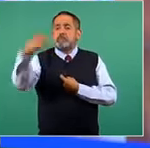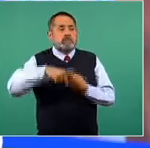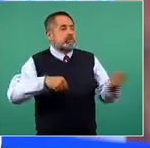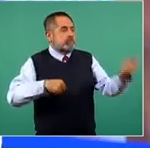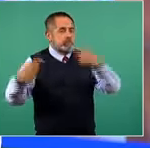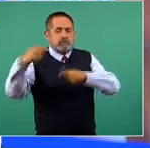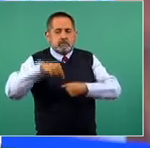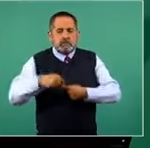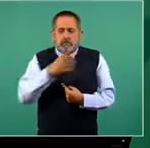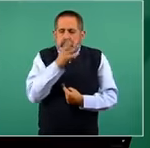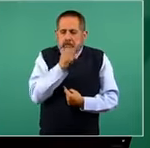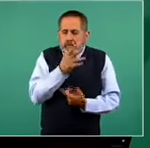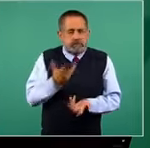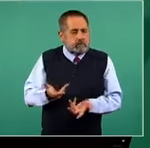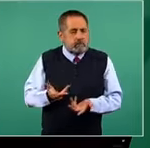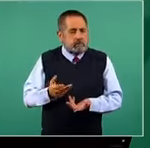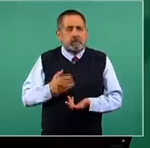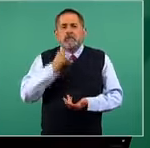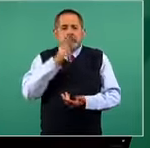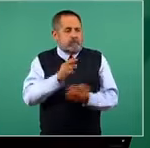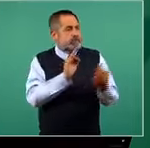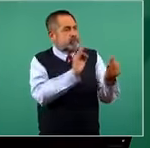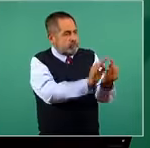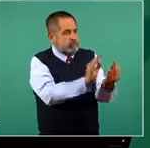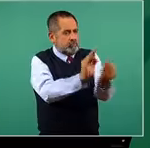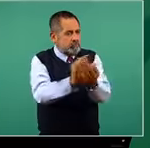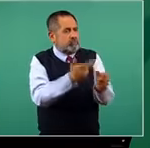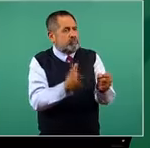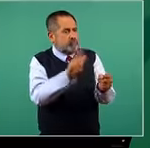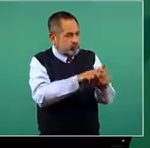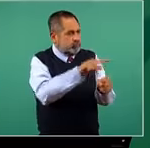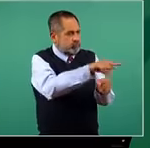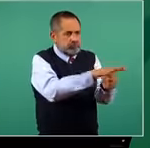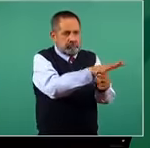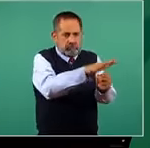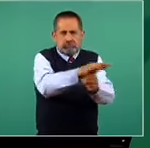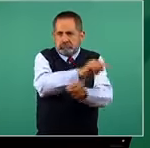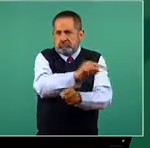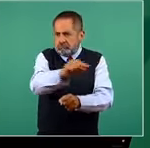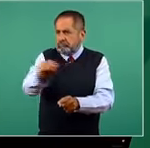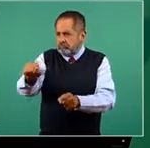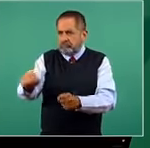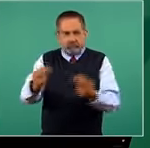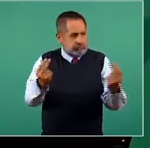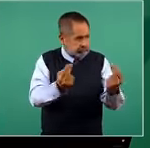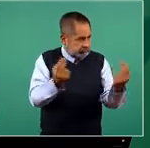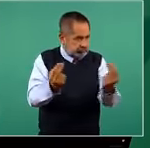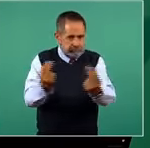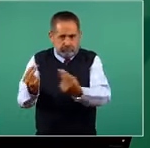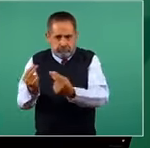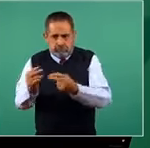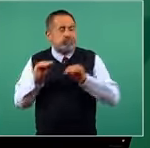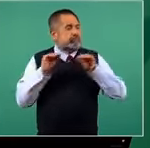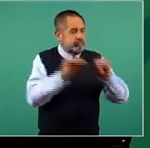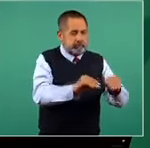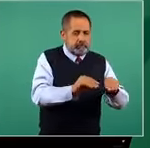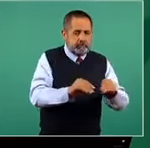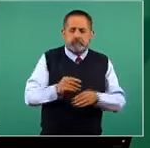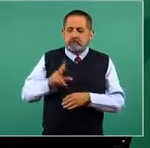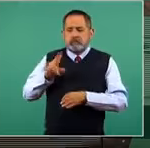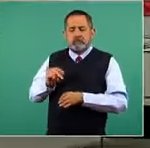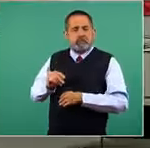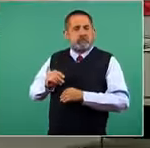pero hay que hacerla siguiendo la pauta de lo que necesita la población, no de lucro, que eso es lo que